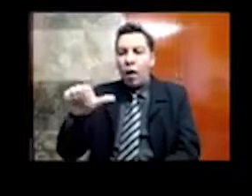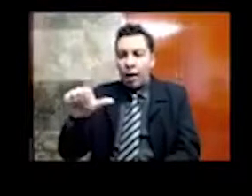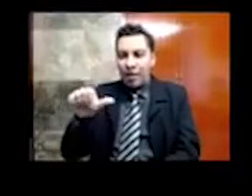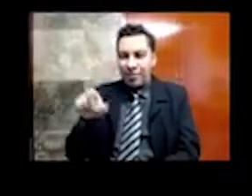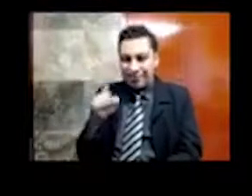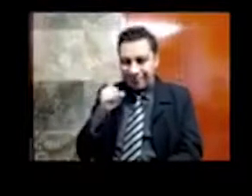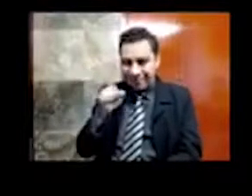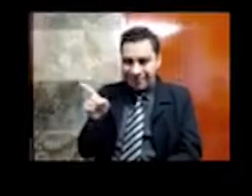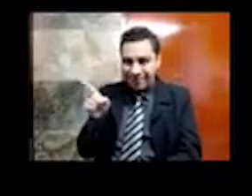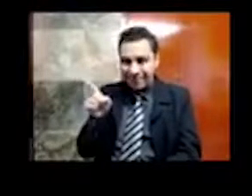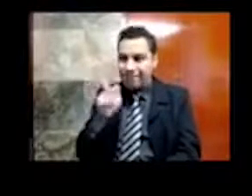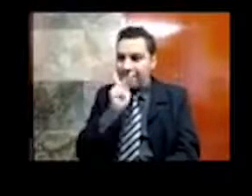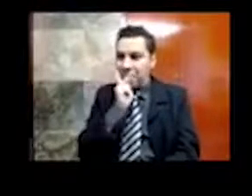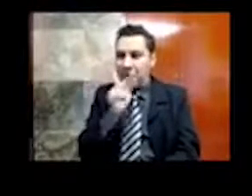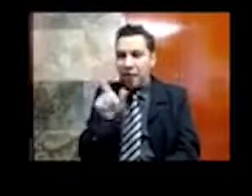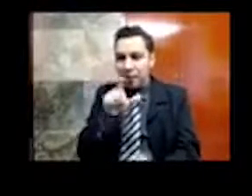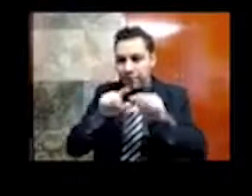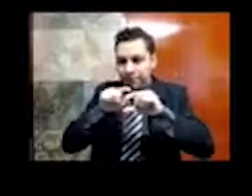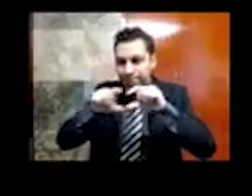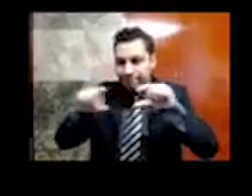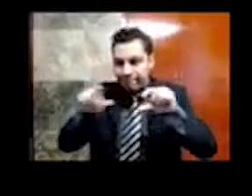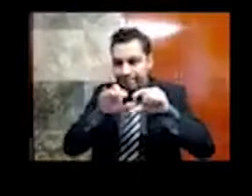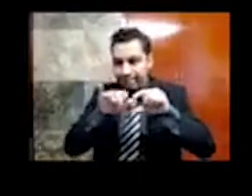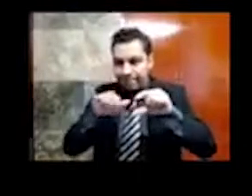arriba el apodo,